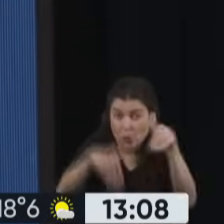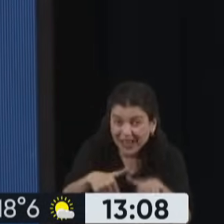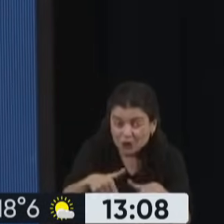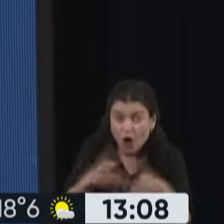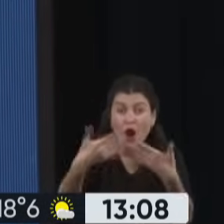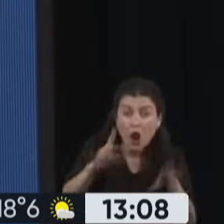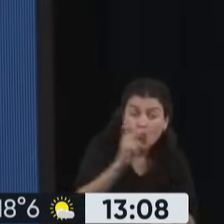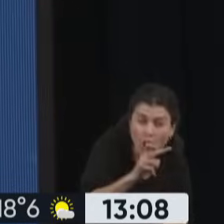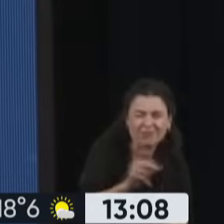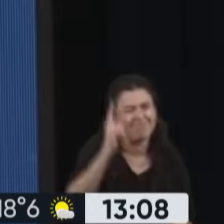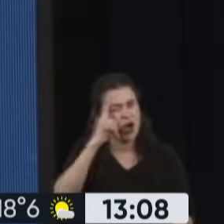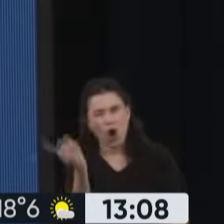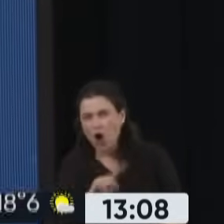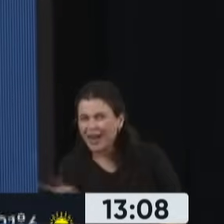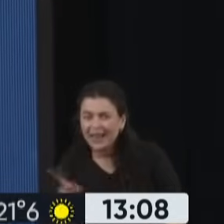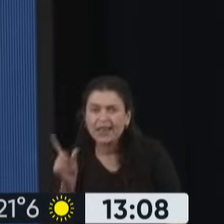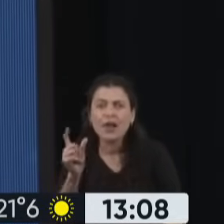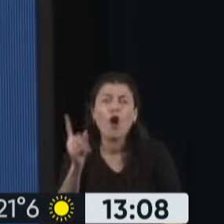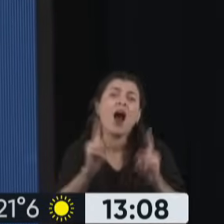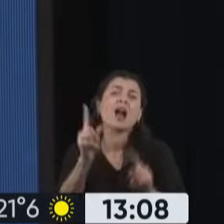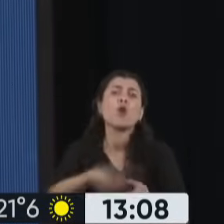libertad cambiaria.